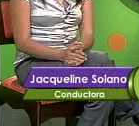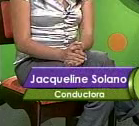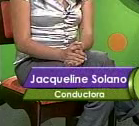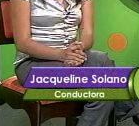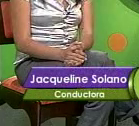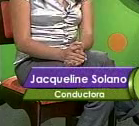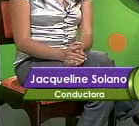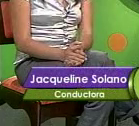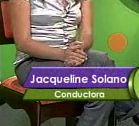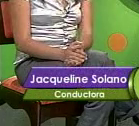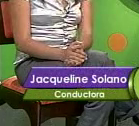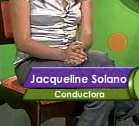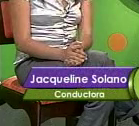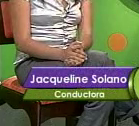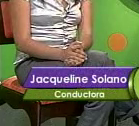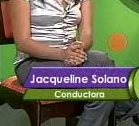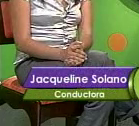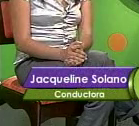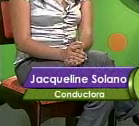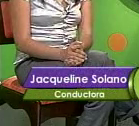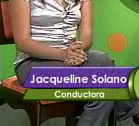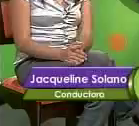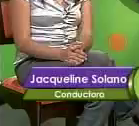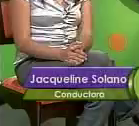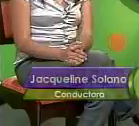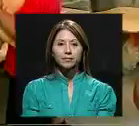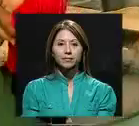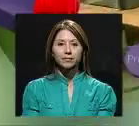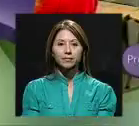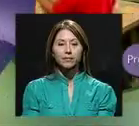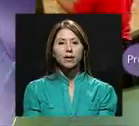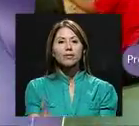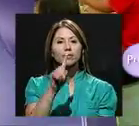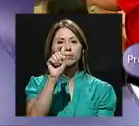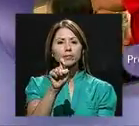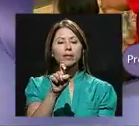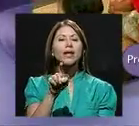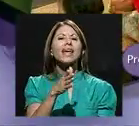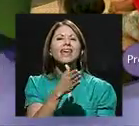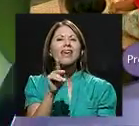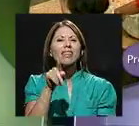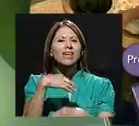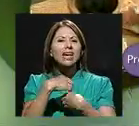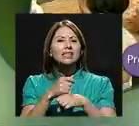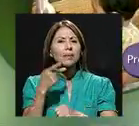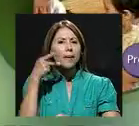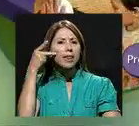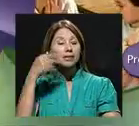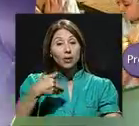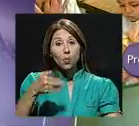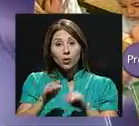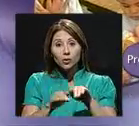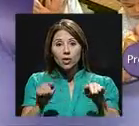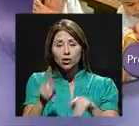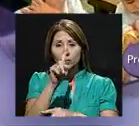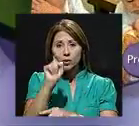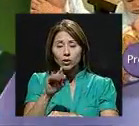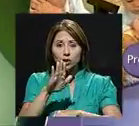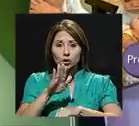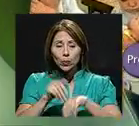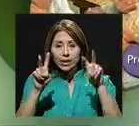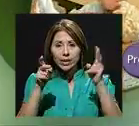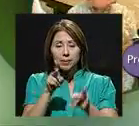A continuación damos inicio con nuestros titulares. ¿Qué deben hacer los padres cuando sus hijos les preguntan